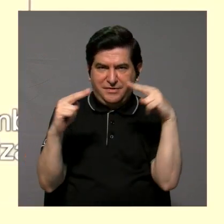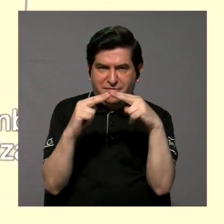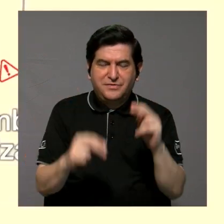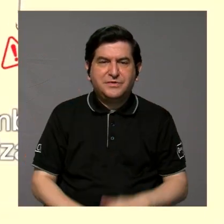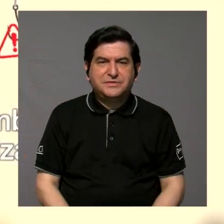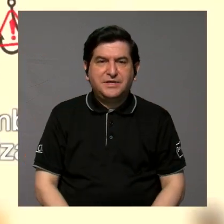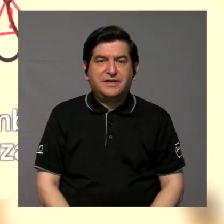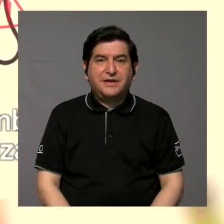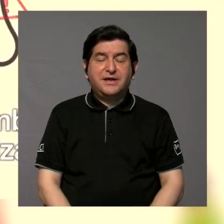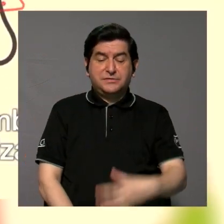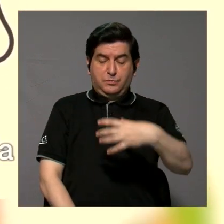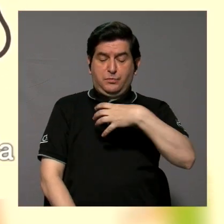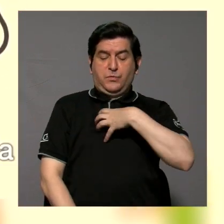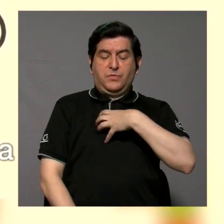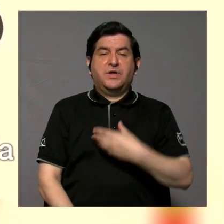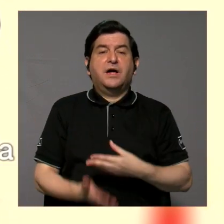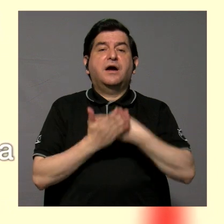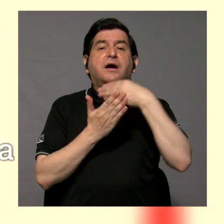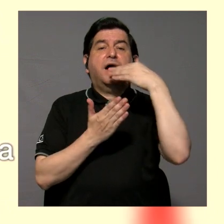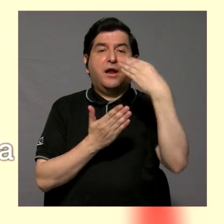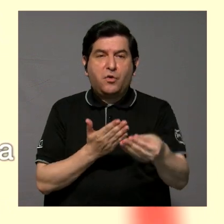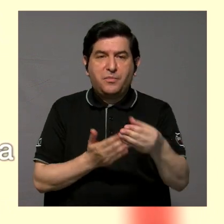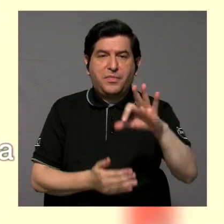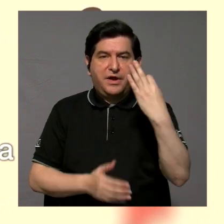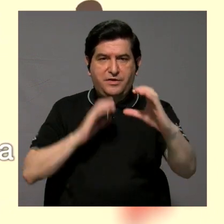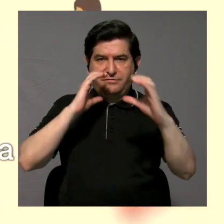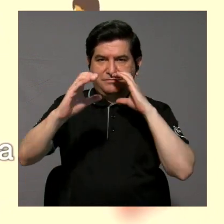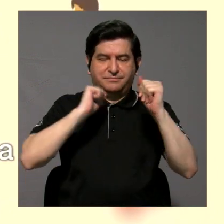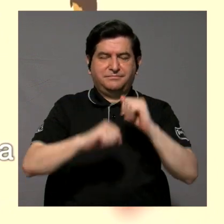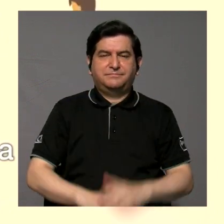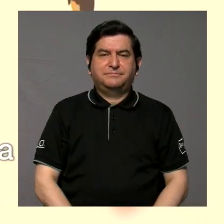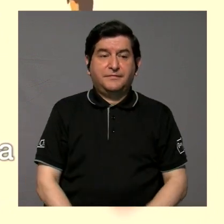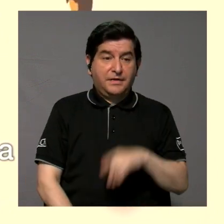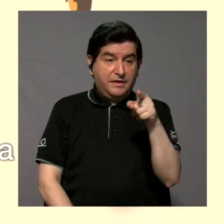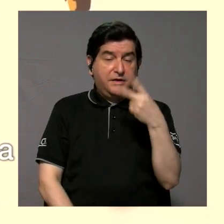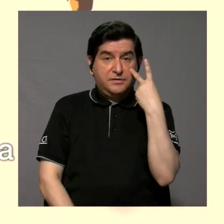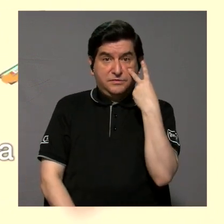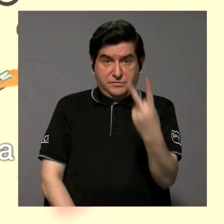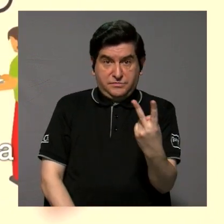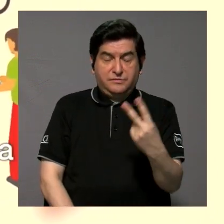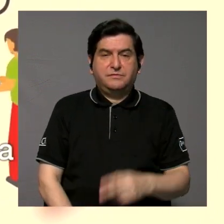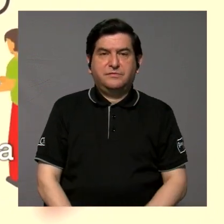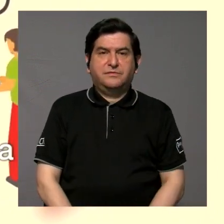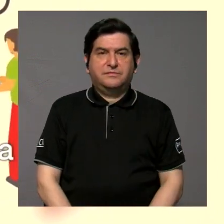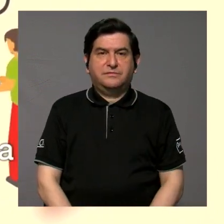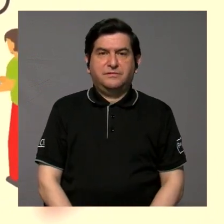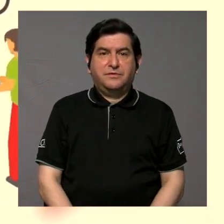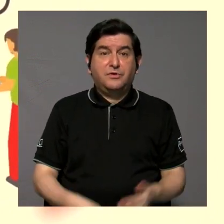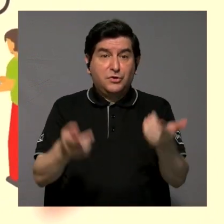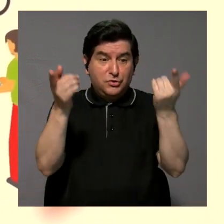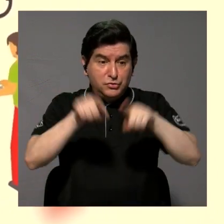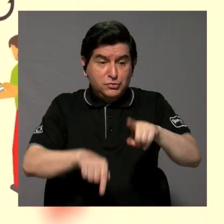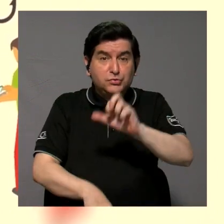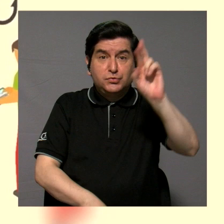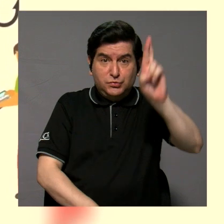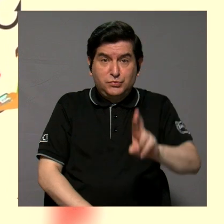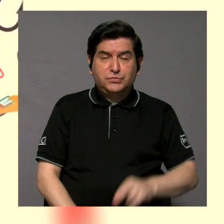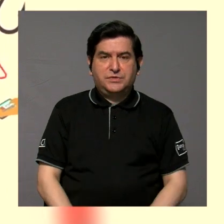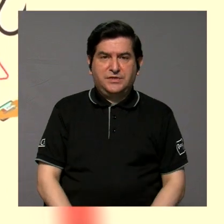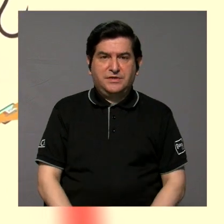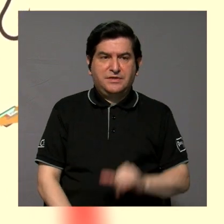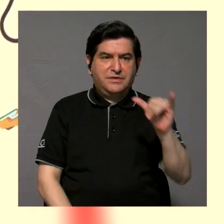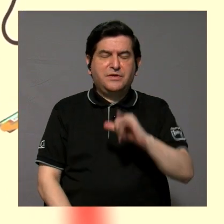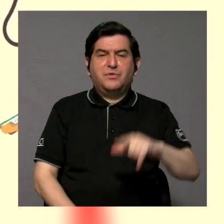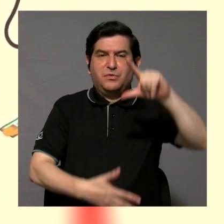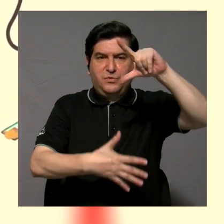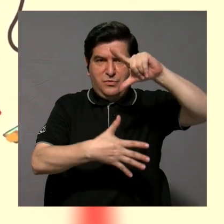nosotros, es la propiedad, es decir, la compra de medios de comunicación. Y eso lo estamos viendo, acá sucede en Costa Rica, ha sucedido